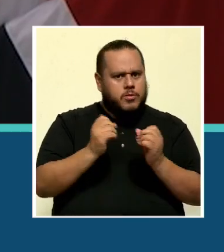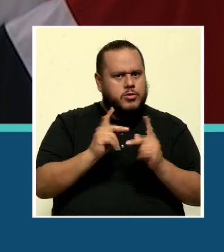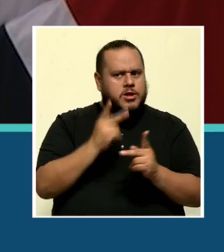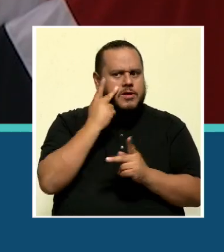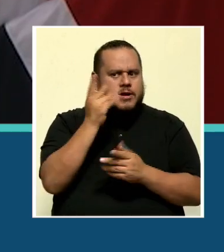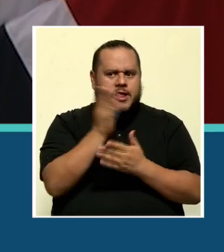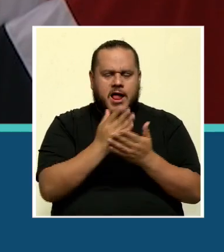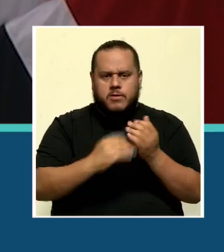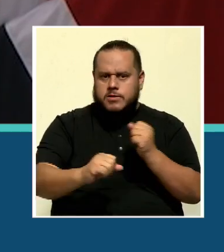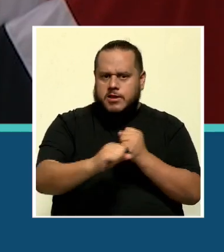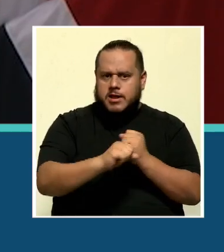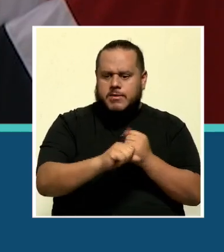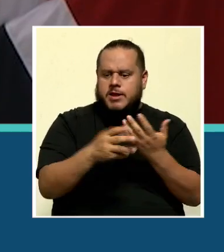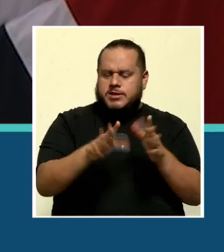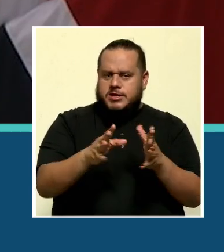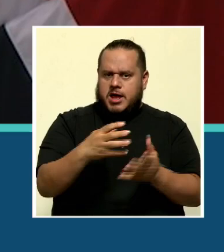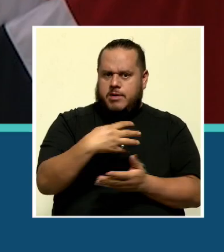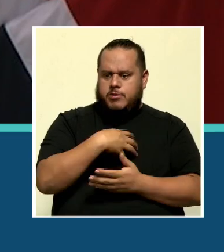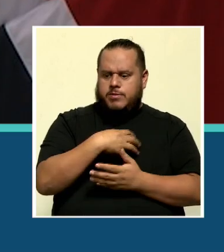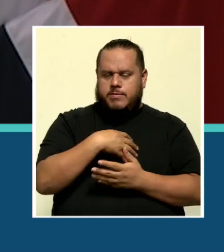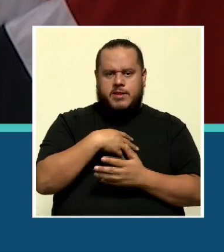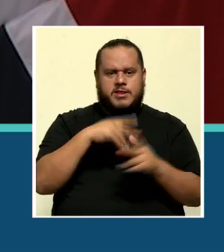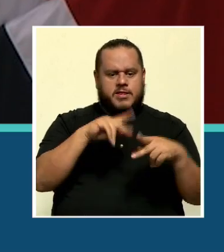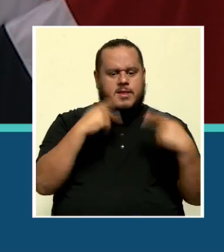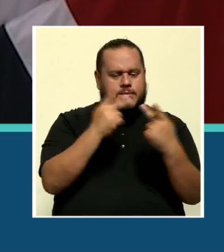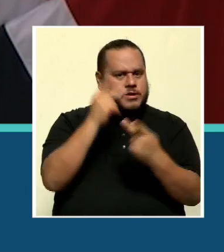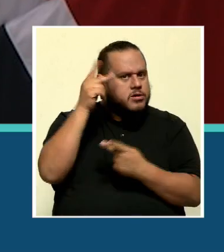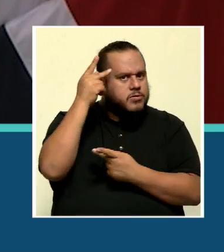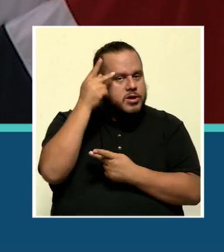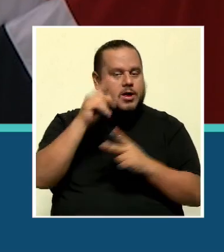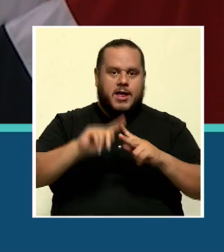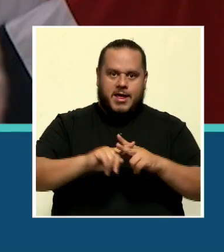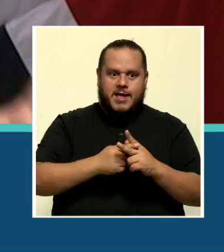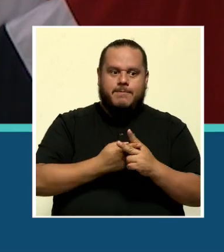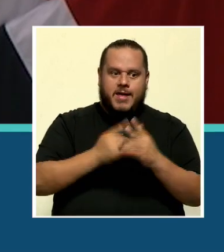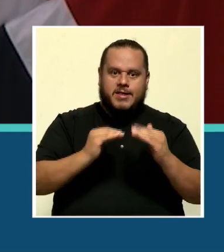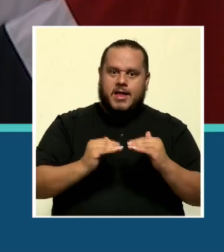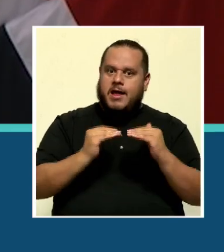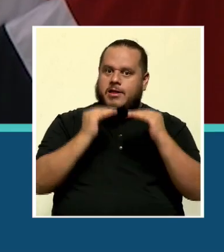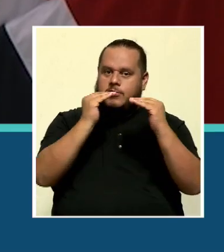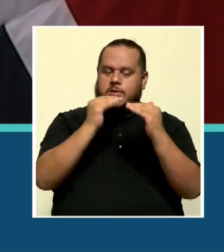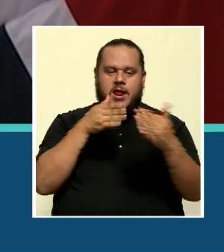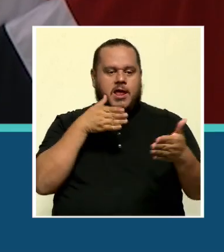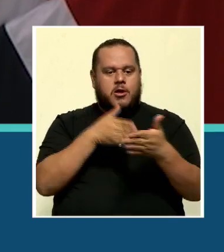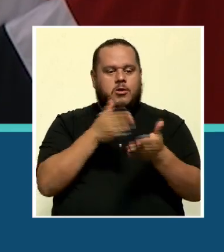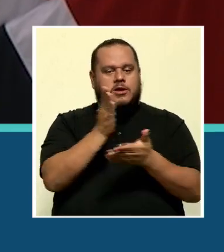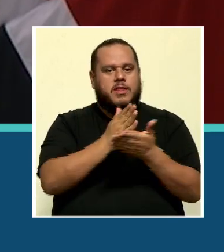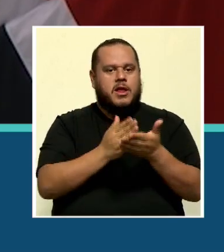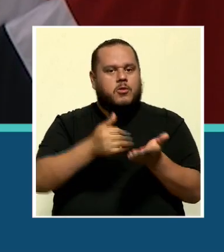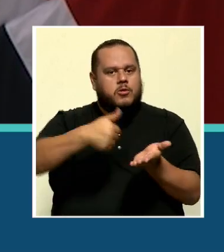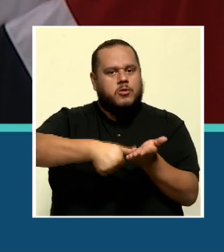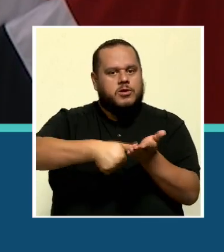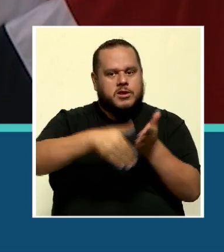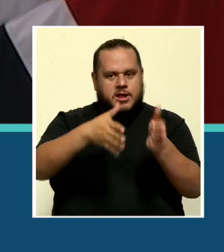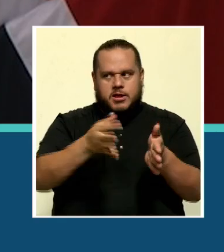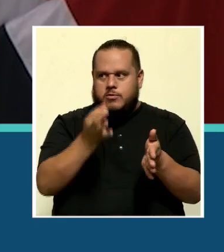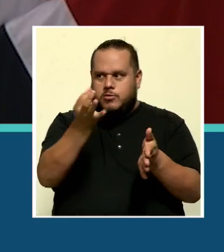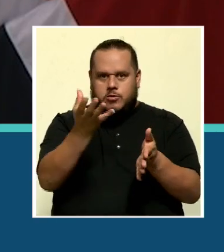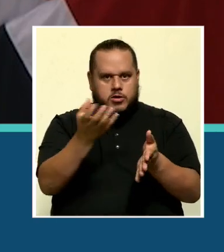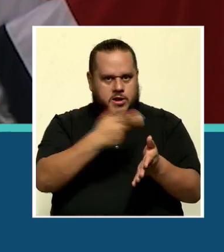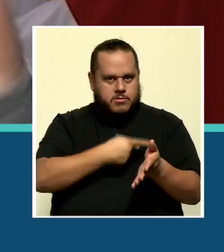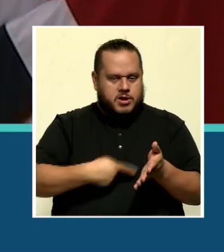algunas campañas ya propiamente de partidos empiezan a calentar en contra de algunos candidatos pues